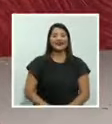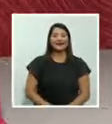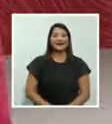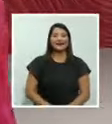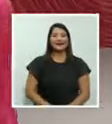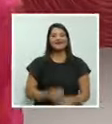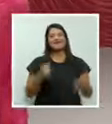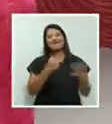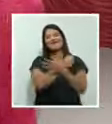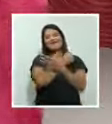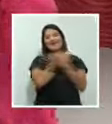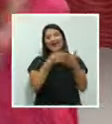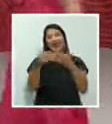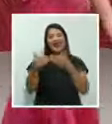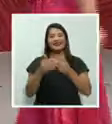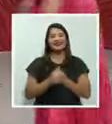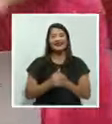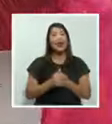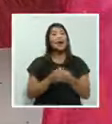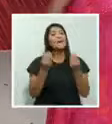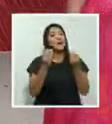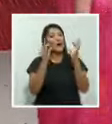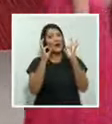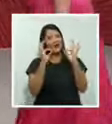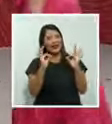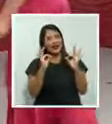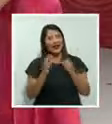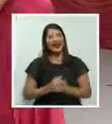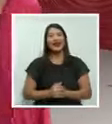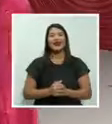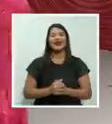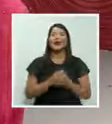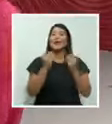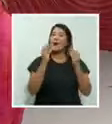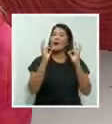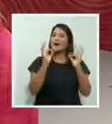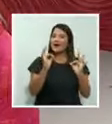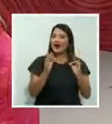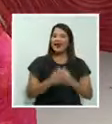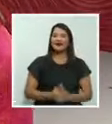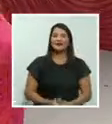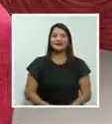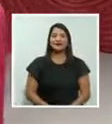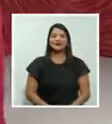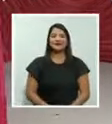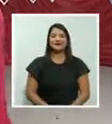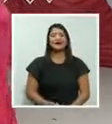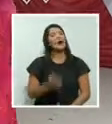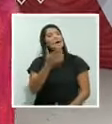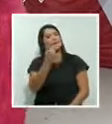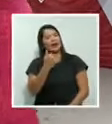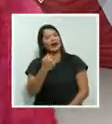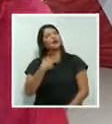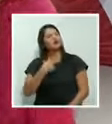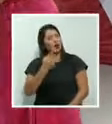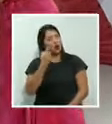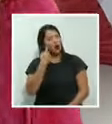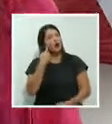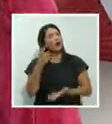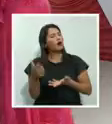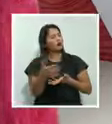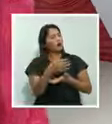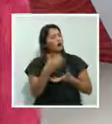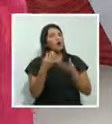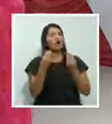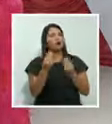¡Qué tira! ¡Muy bien! ¡Muy bueno, bien! Bueno, muy bien. Véngase, yo veo que le fue bien, yo